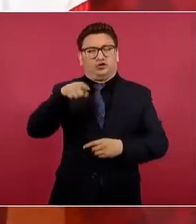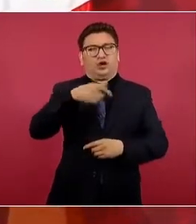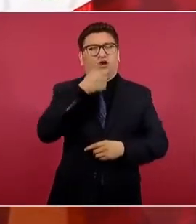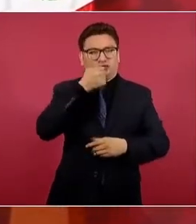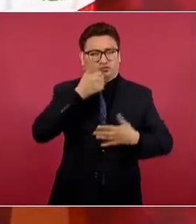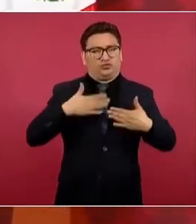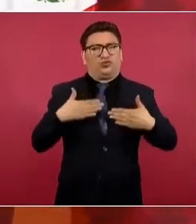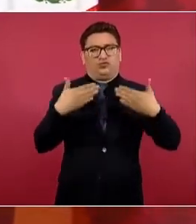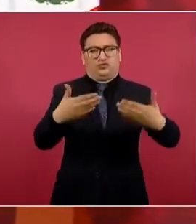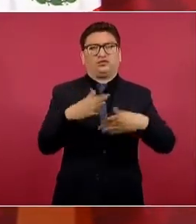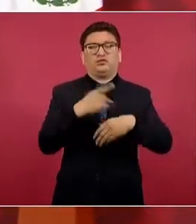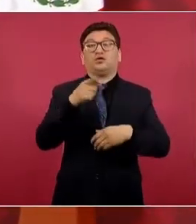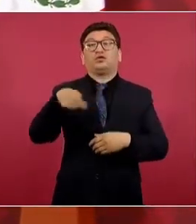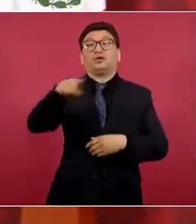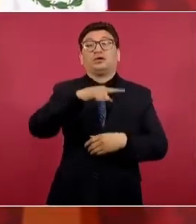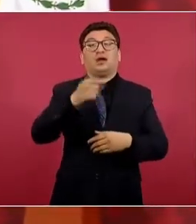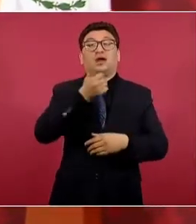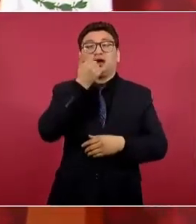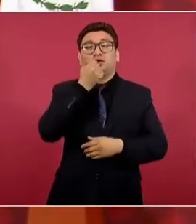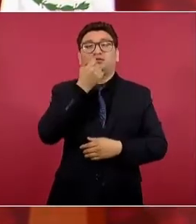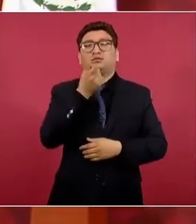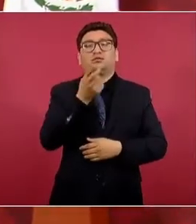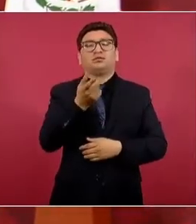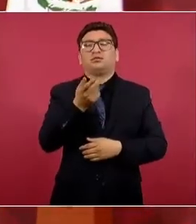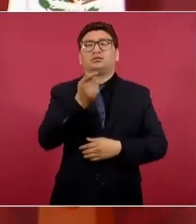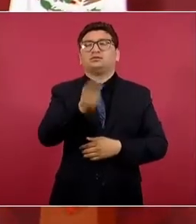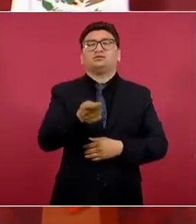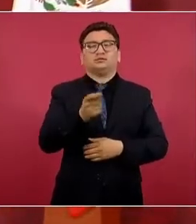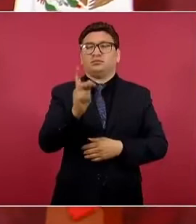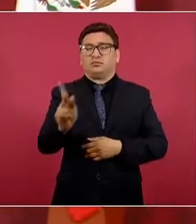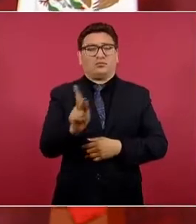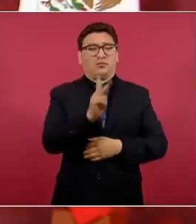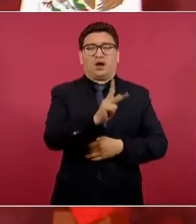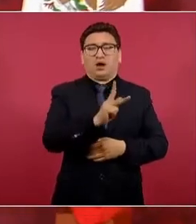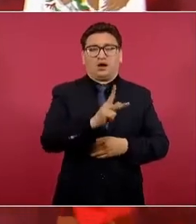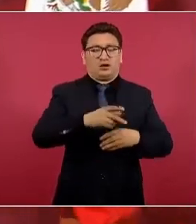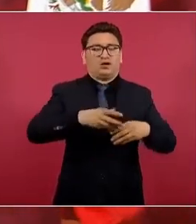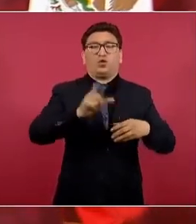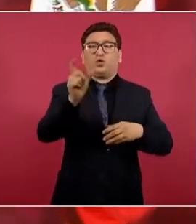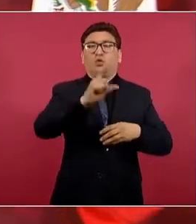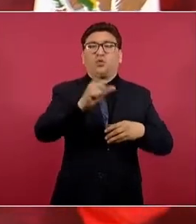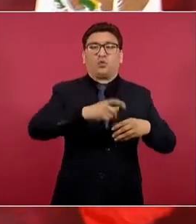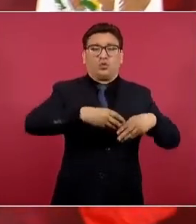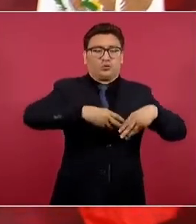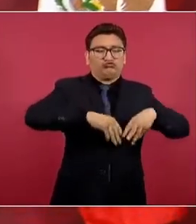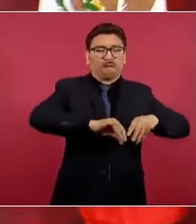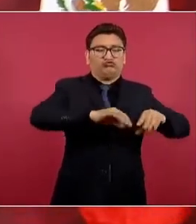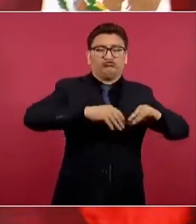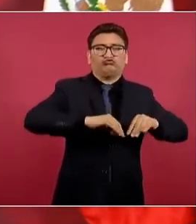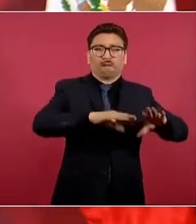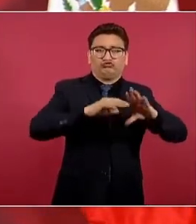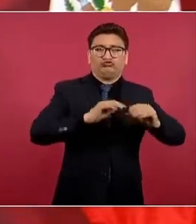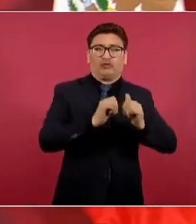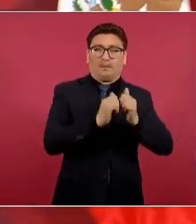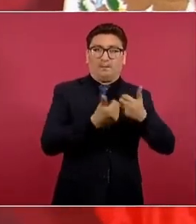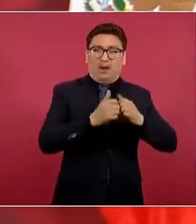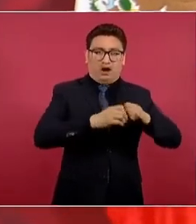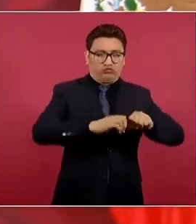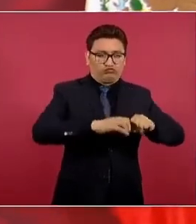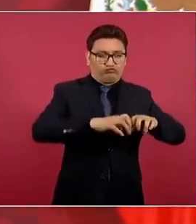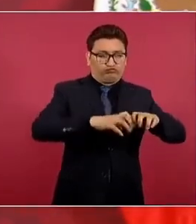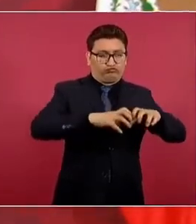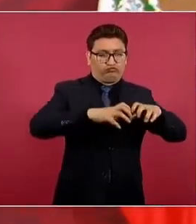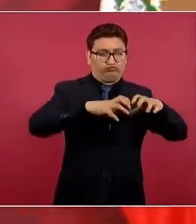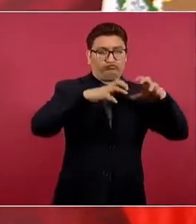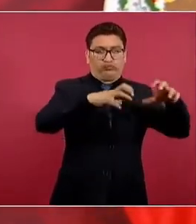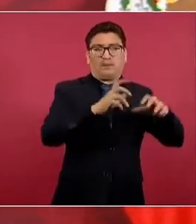los alumnos son como la levadura, esos son los estudiantes en todos los